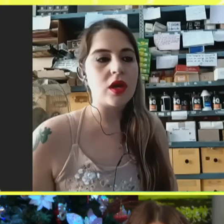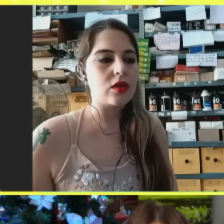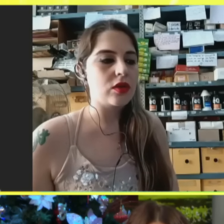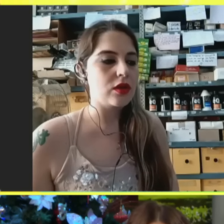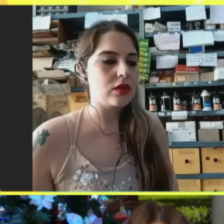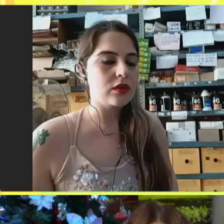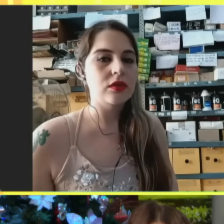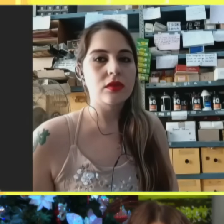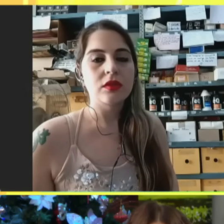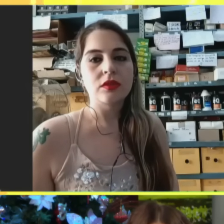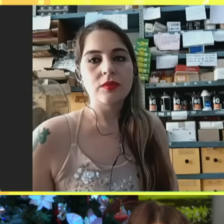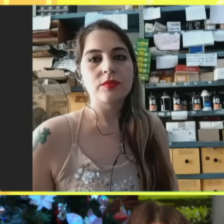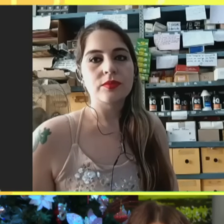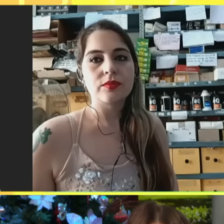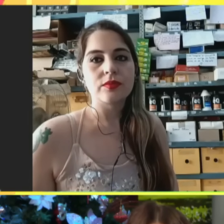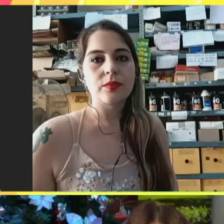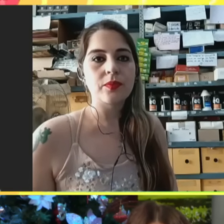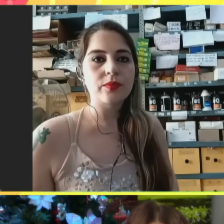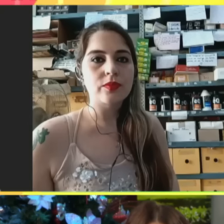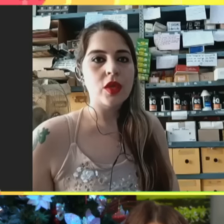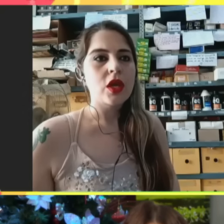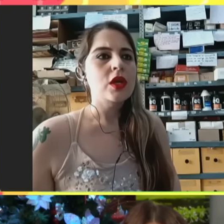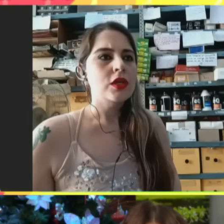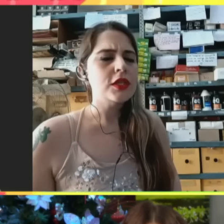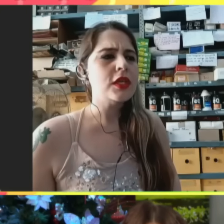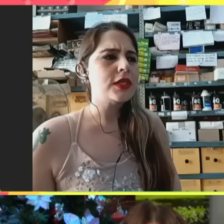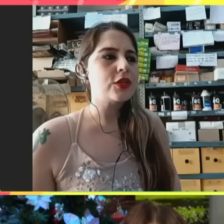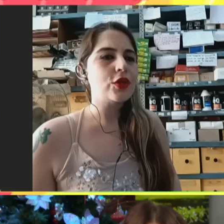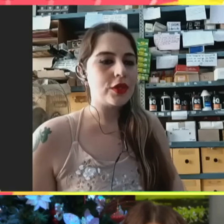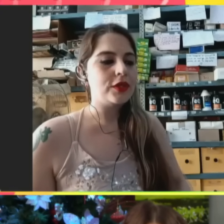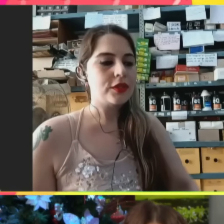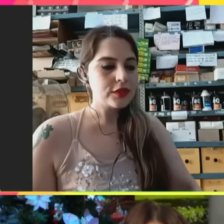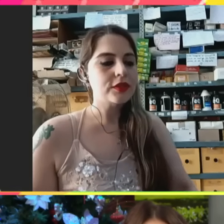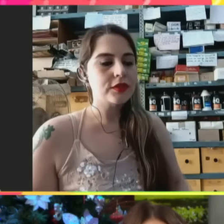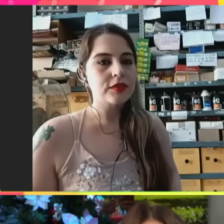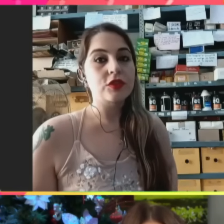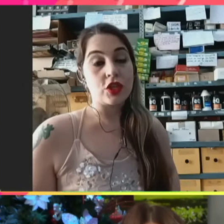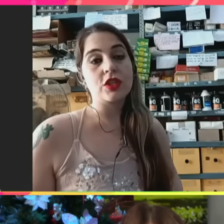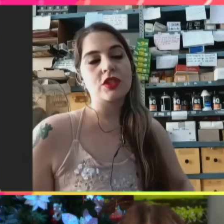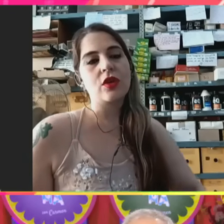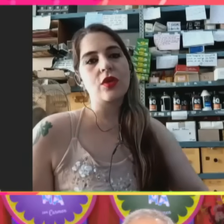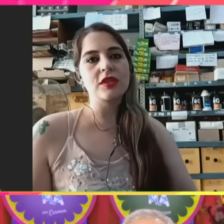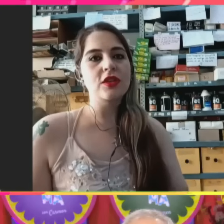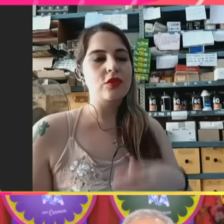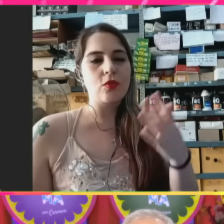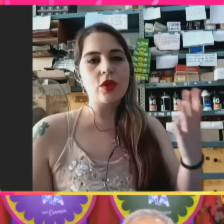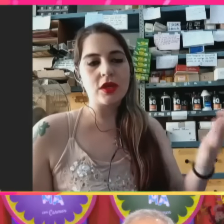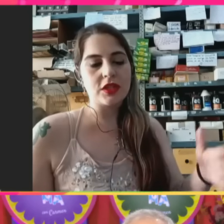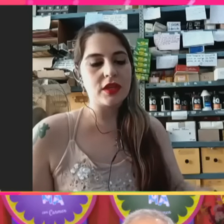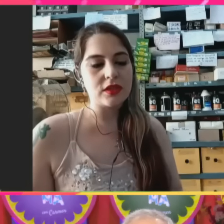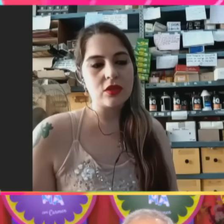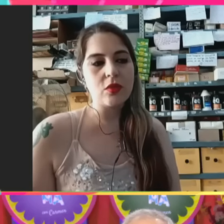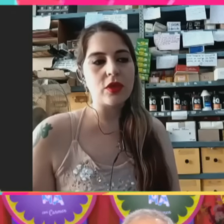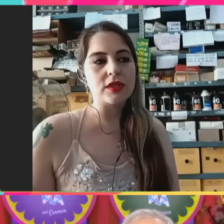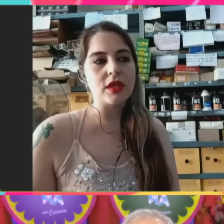Bueno, ¿no? esto es una lucha que tenés hace un tiempo largo. Seguís con abogados, ¿no? Sí, obvio. Decir que estoy muy